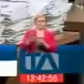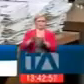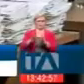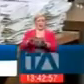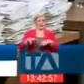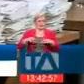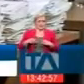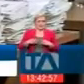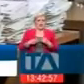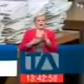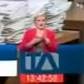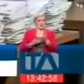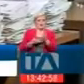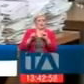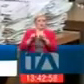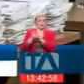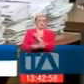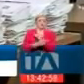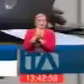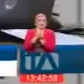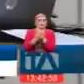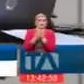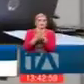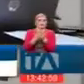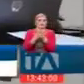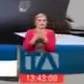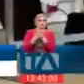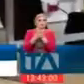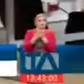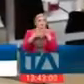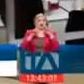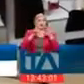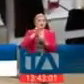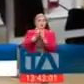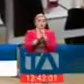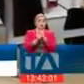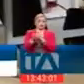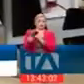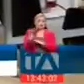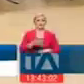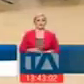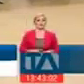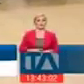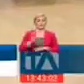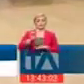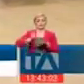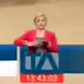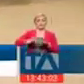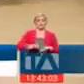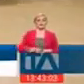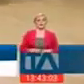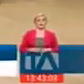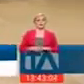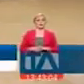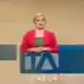caso Pablo Romero podría enfrentar una pena privativa de libertad de hasta 8 años. Escuchemos lo que dijo la defensa de Fernando